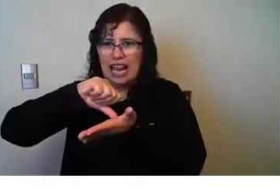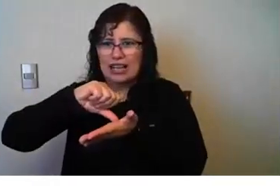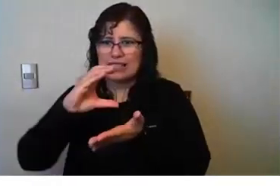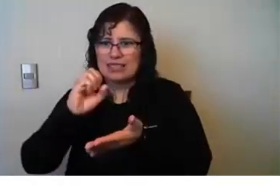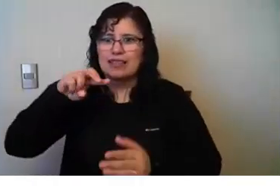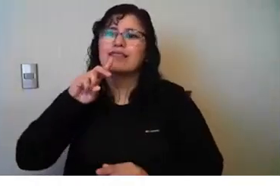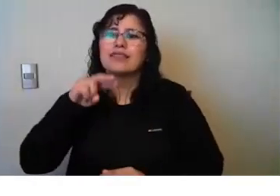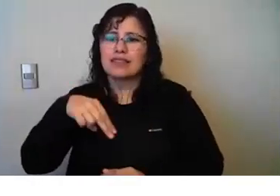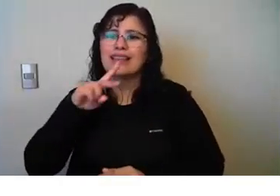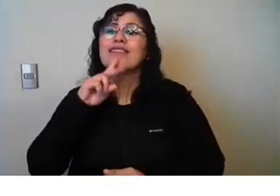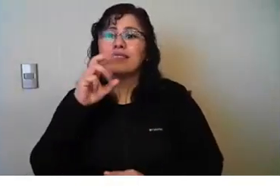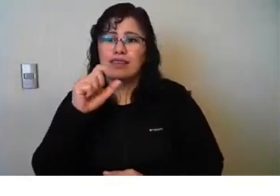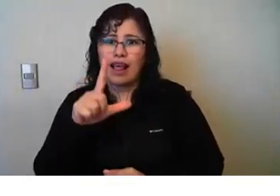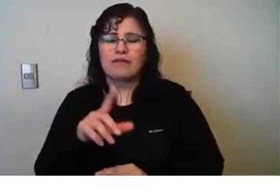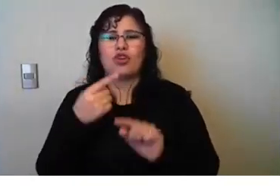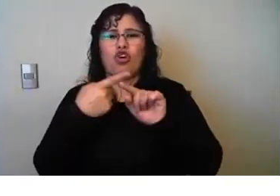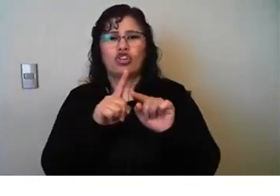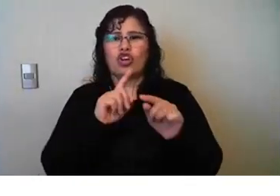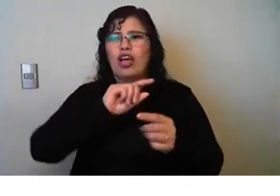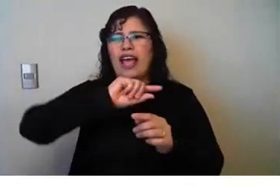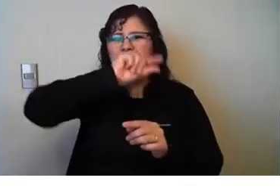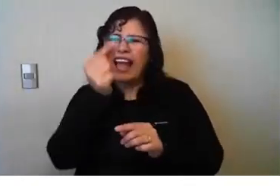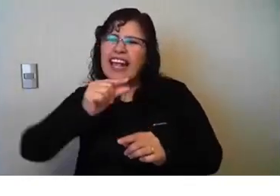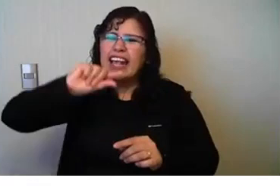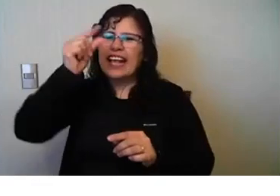Giros frontales superiores,